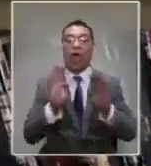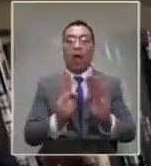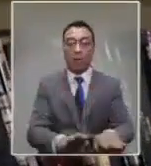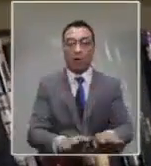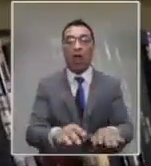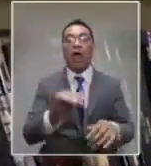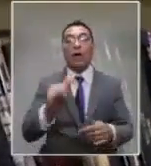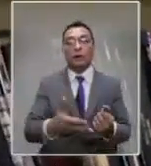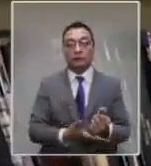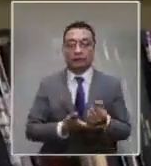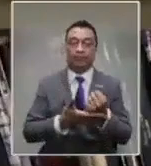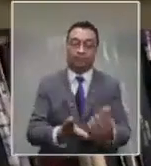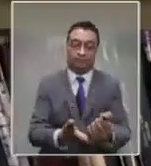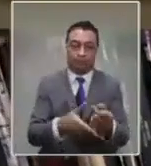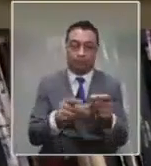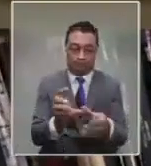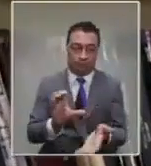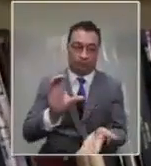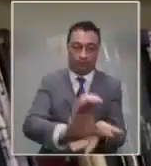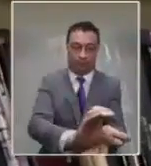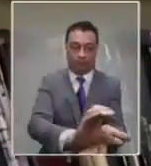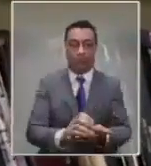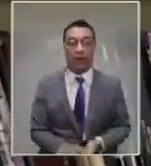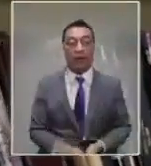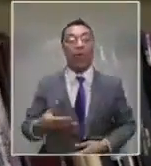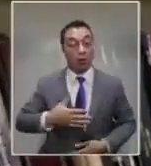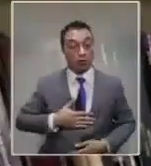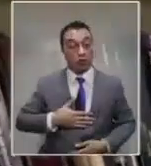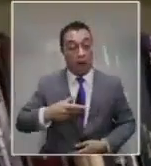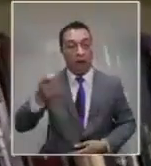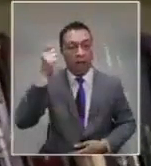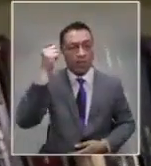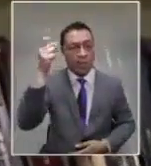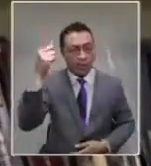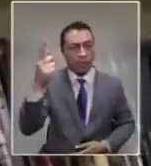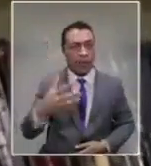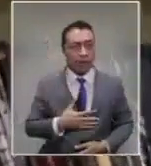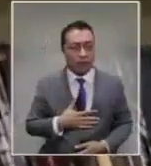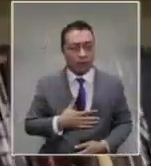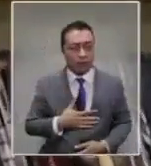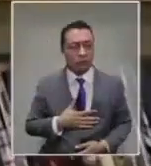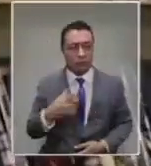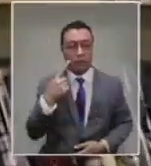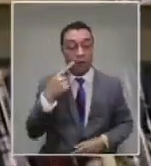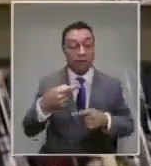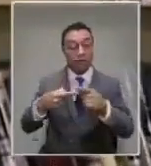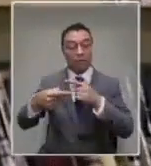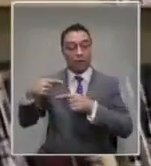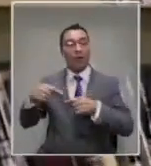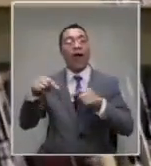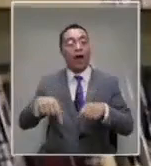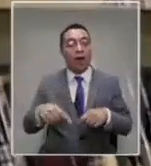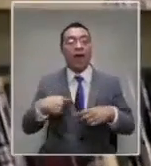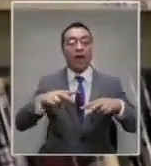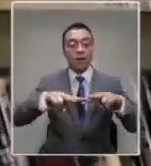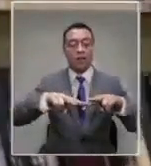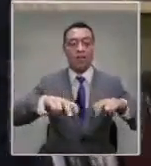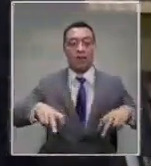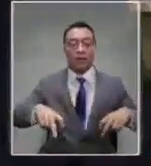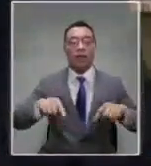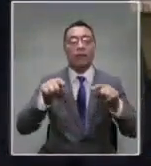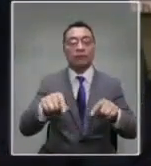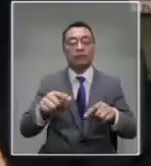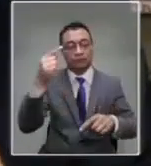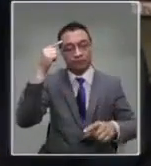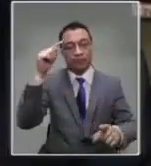apoyamos y aportamos recursos para ello. Porque entendemos, y volvemos un poco al principio, la